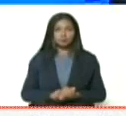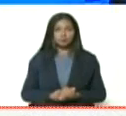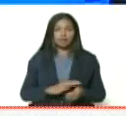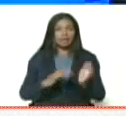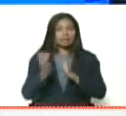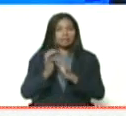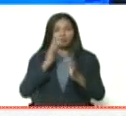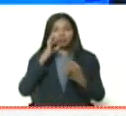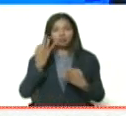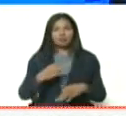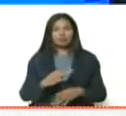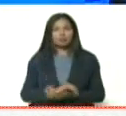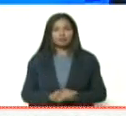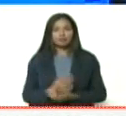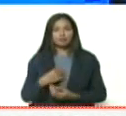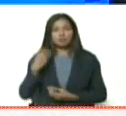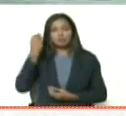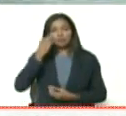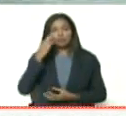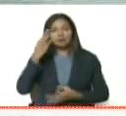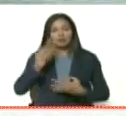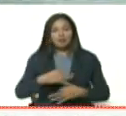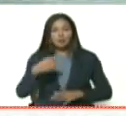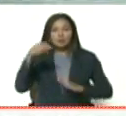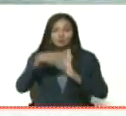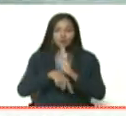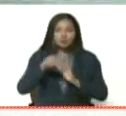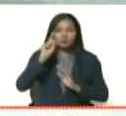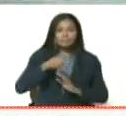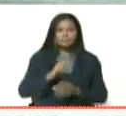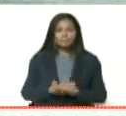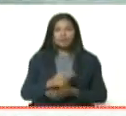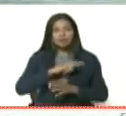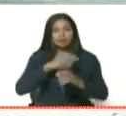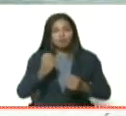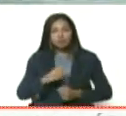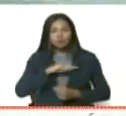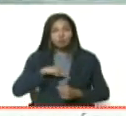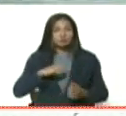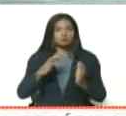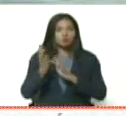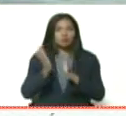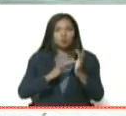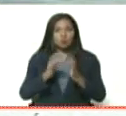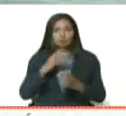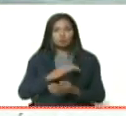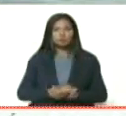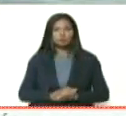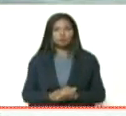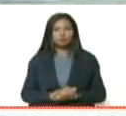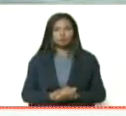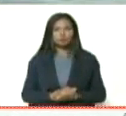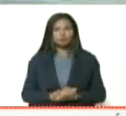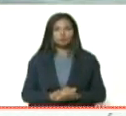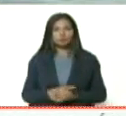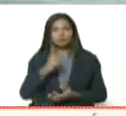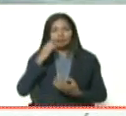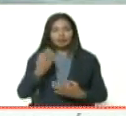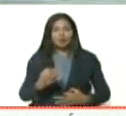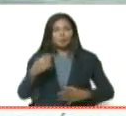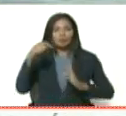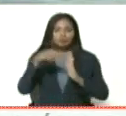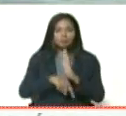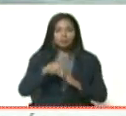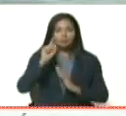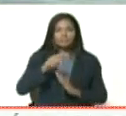Cristiano, creo profundamente en el poder de nuestro Señor Jesucristo. Creo